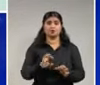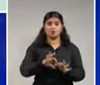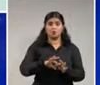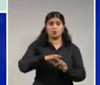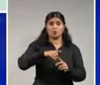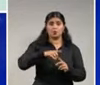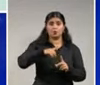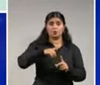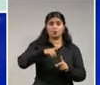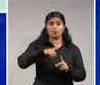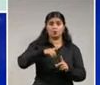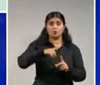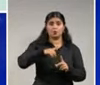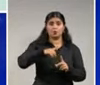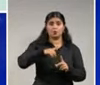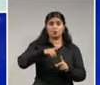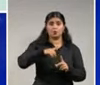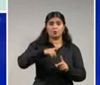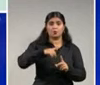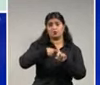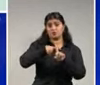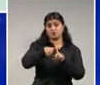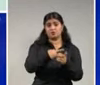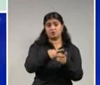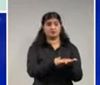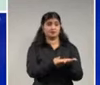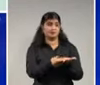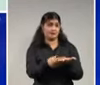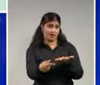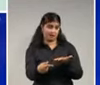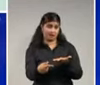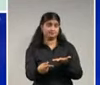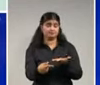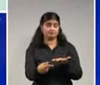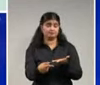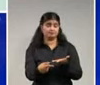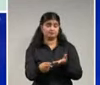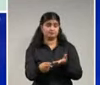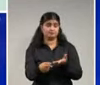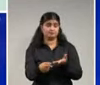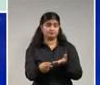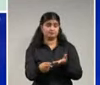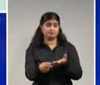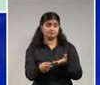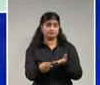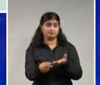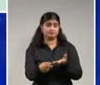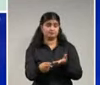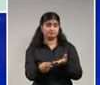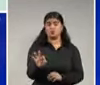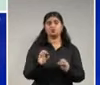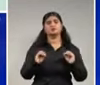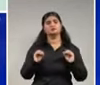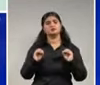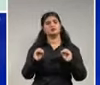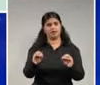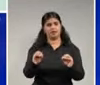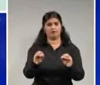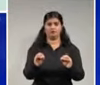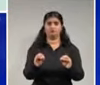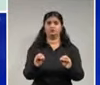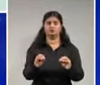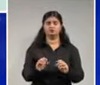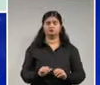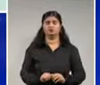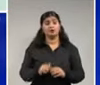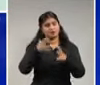Guantánamo no tuvo casos en la semana, por lo tanto su tasa de incidencia es de 0. Creo que es importante